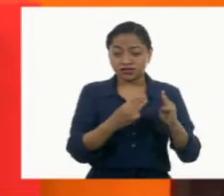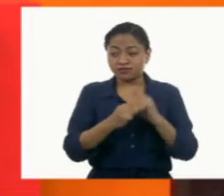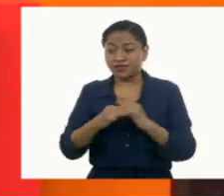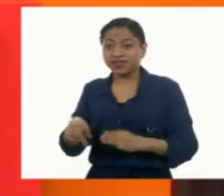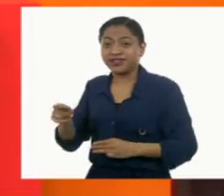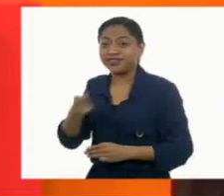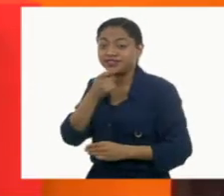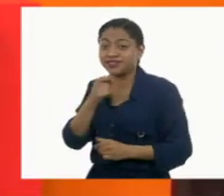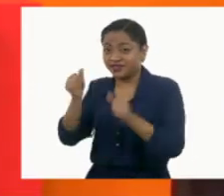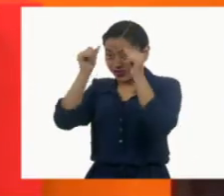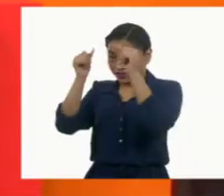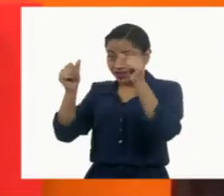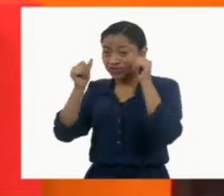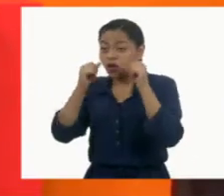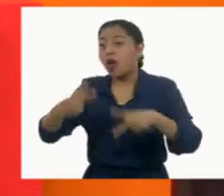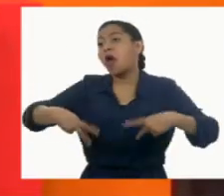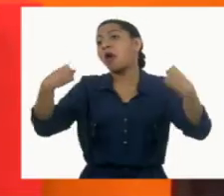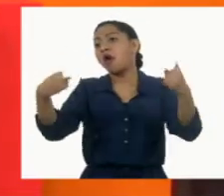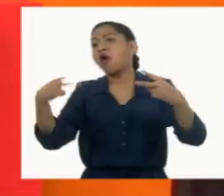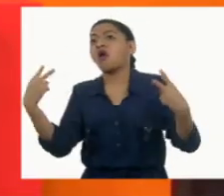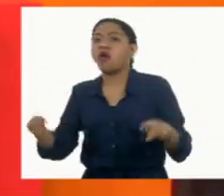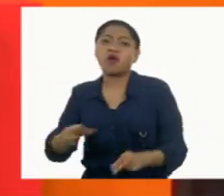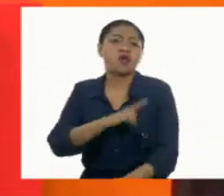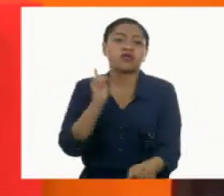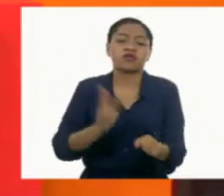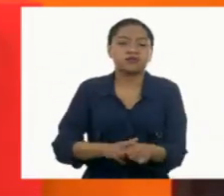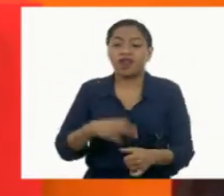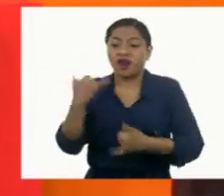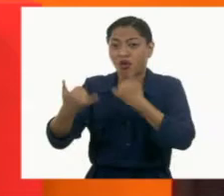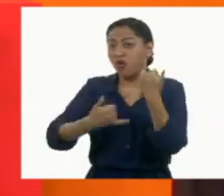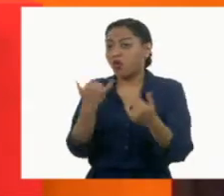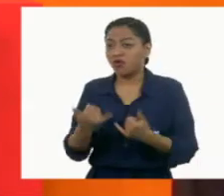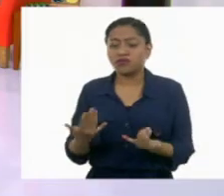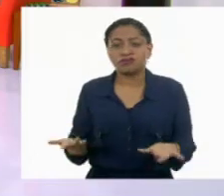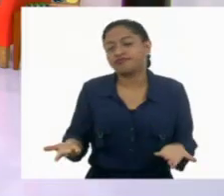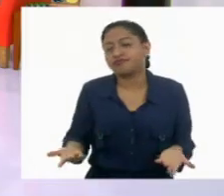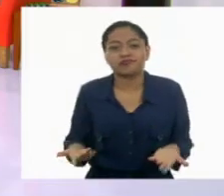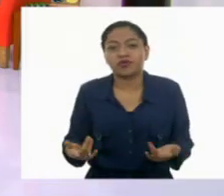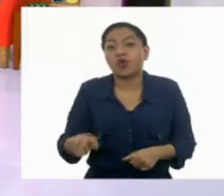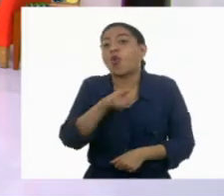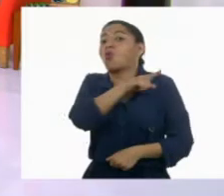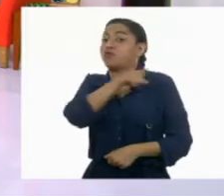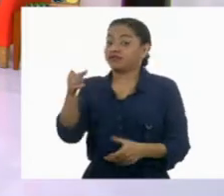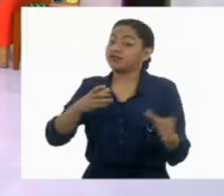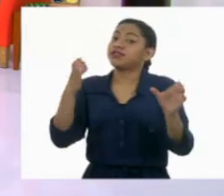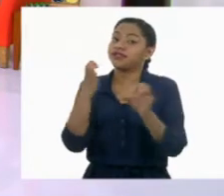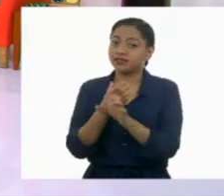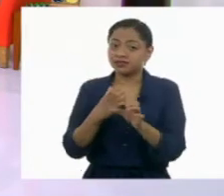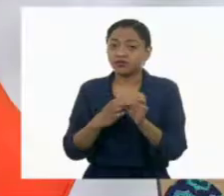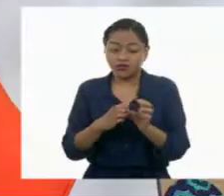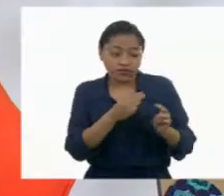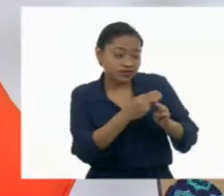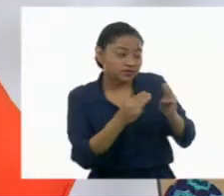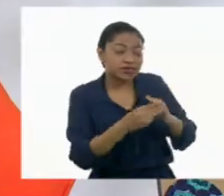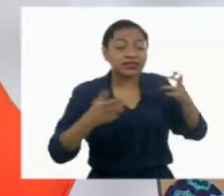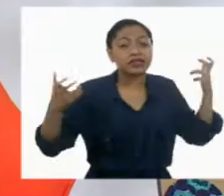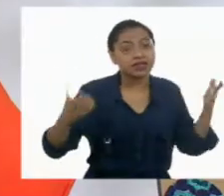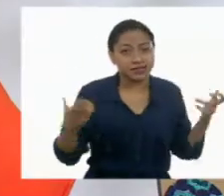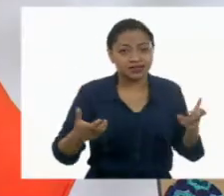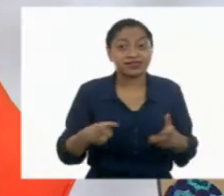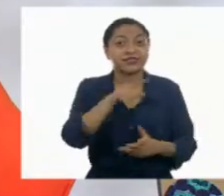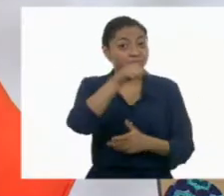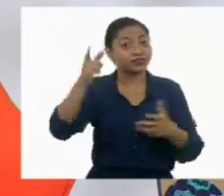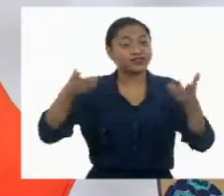no los vamos a encontrar en cualquier tienda, no los vamos a encontrar en tiendas de juguete. Entonces, finalmente lo que hacemos nosotros es eso, la